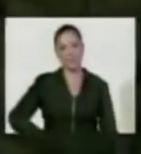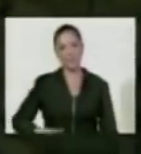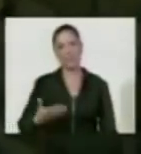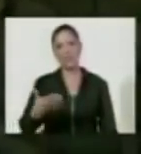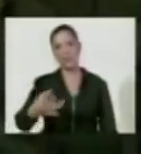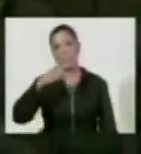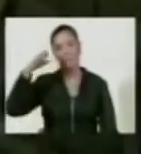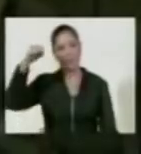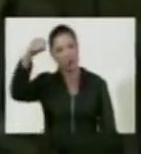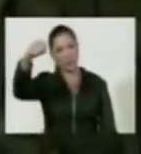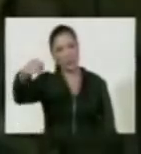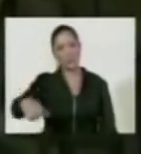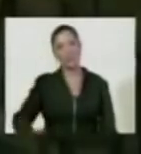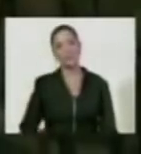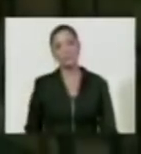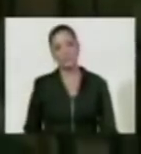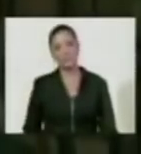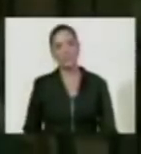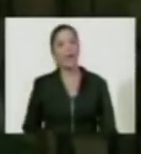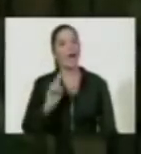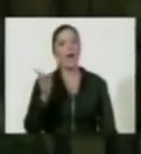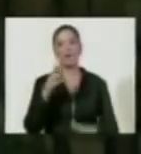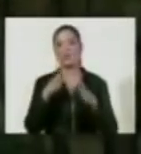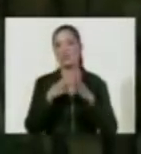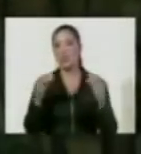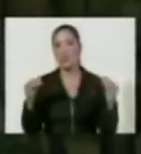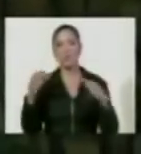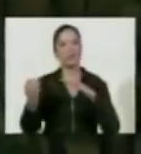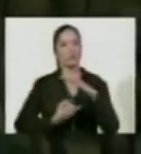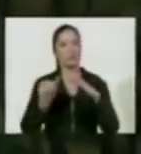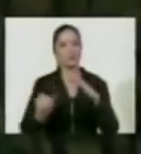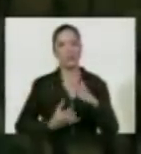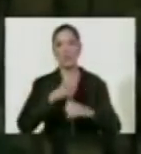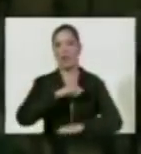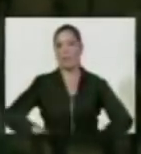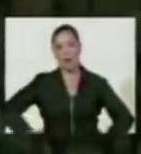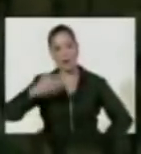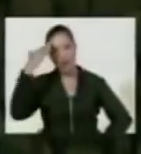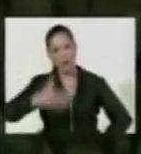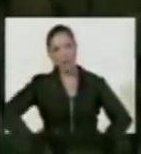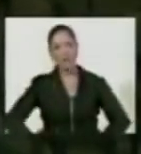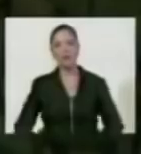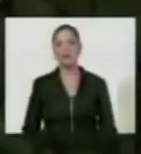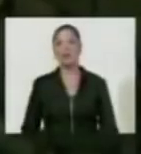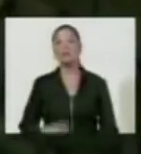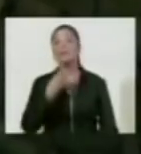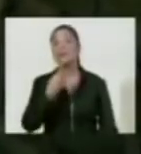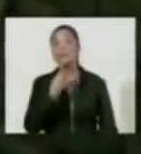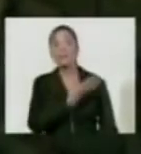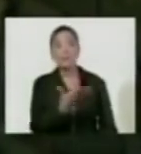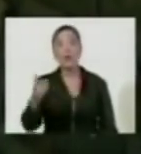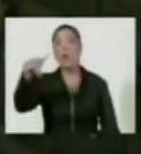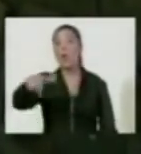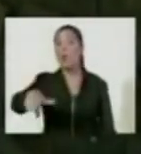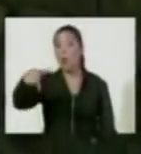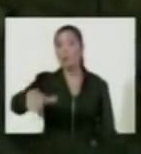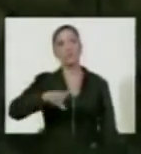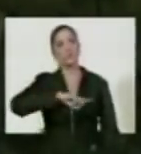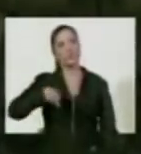Nicolás Maduro Moros, a todos los componentes de la Fuerza Armada Nacional Bolivariana, decirles que hoy más que nunca nos